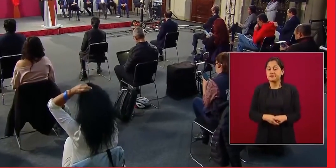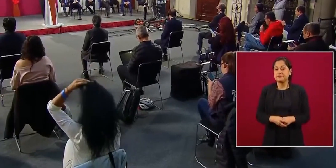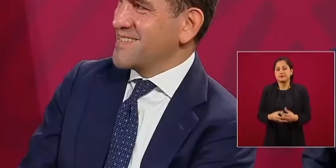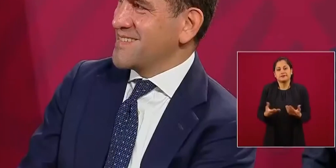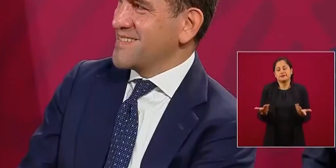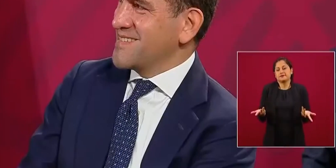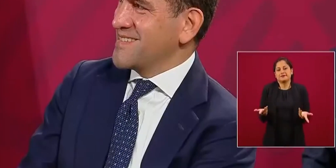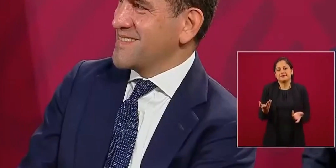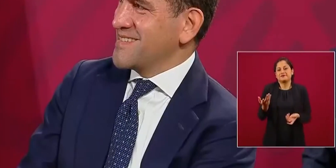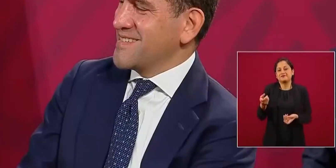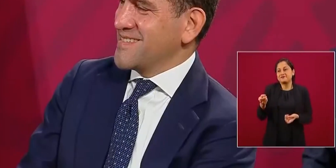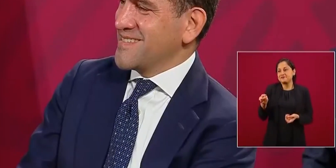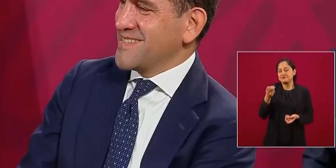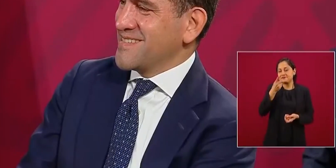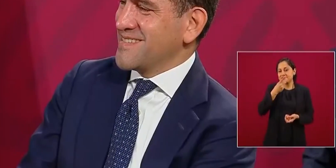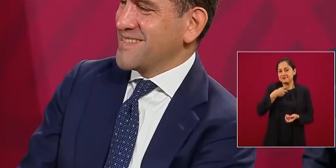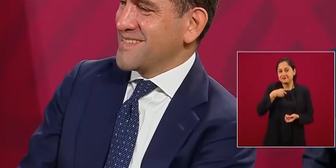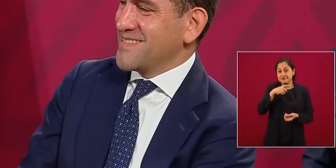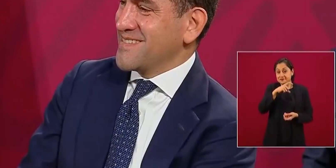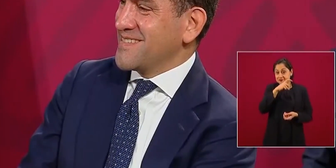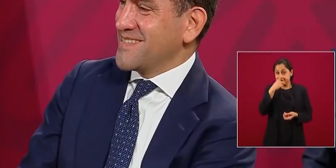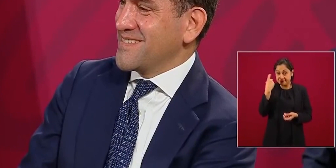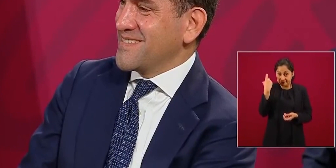el cubrebocas una opción para